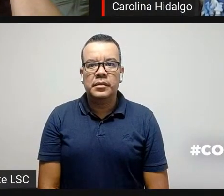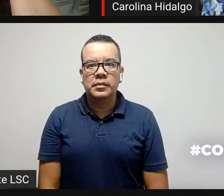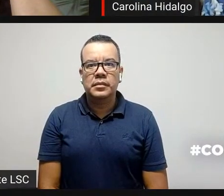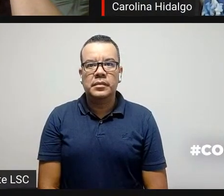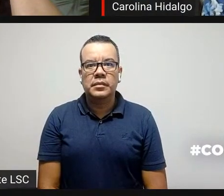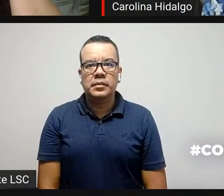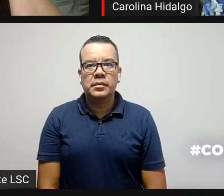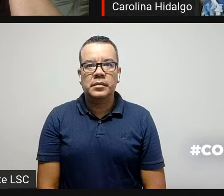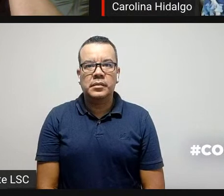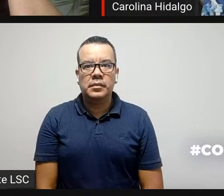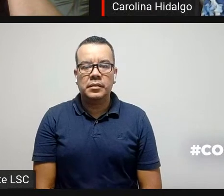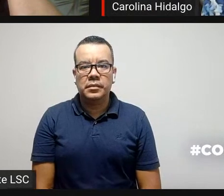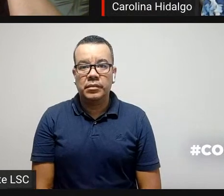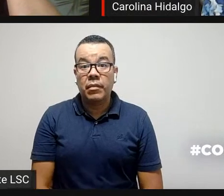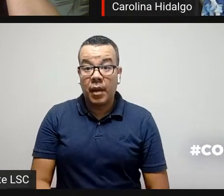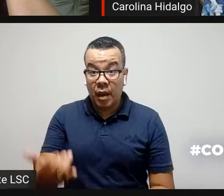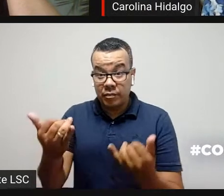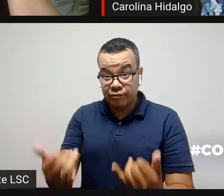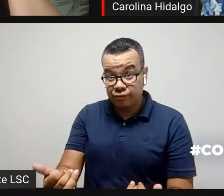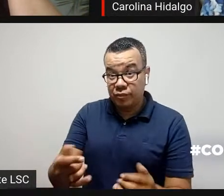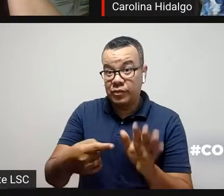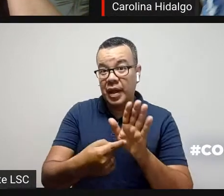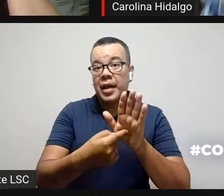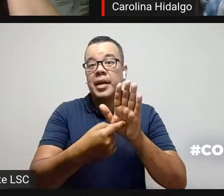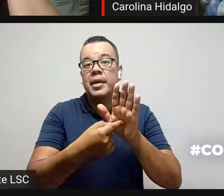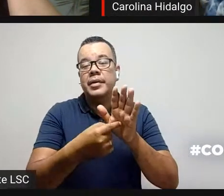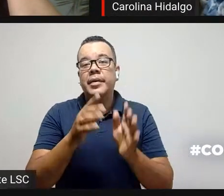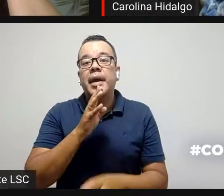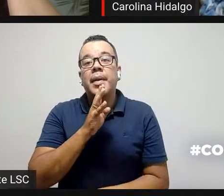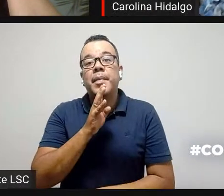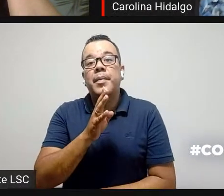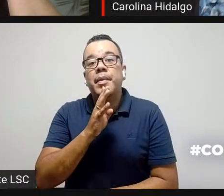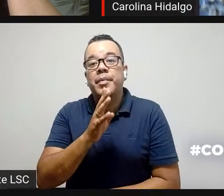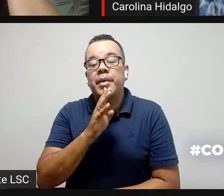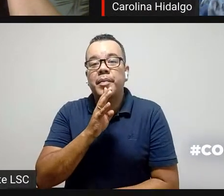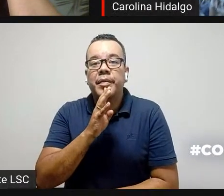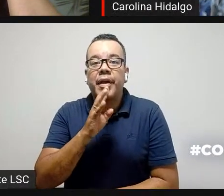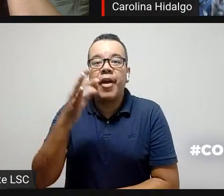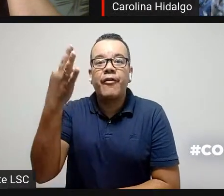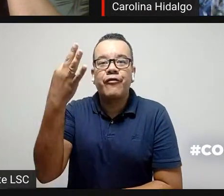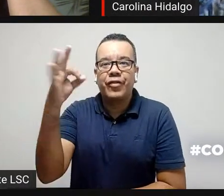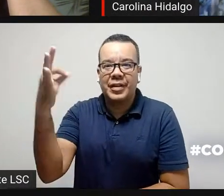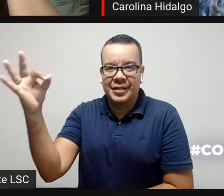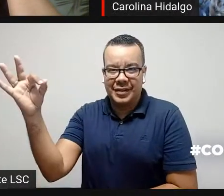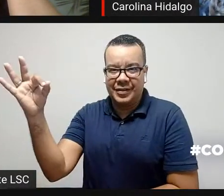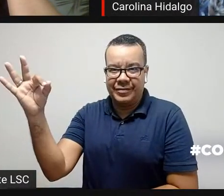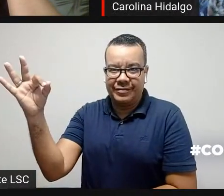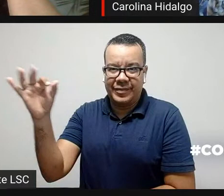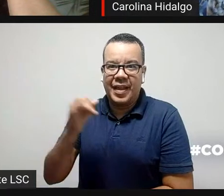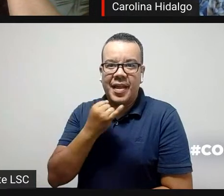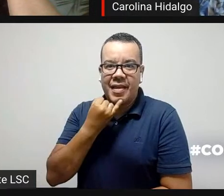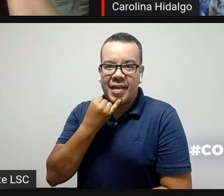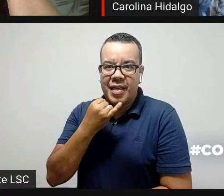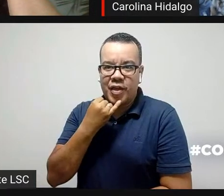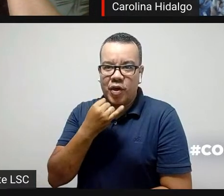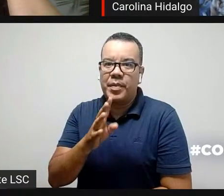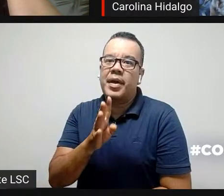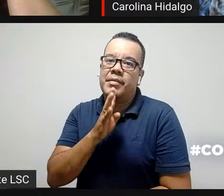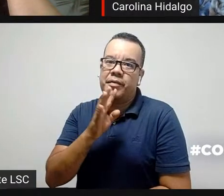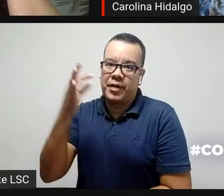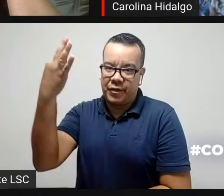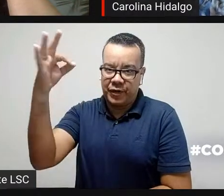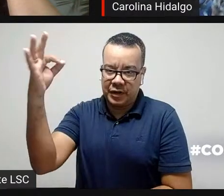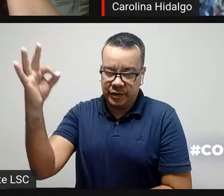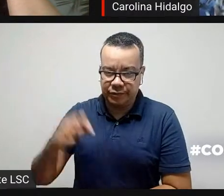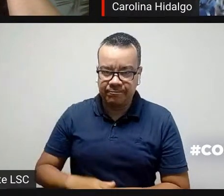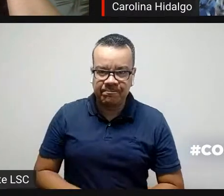La savour du Gange, Aleida danza la danza de Shiva, les yeux glissant le long